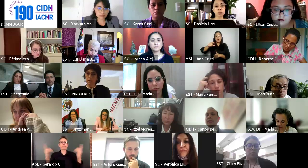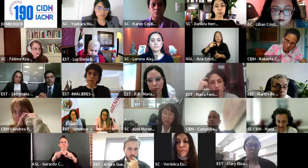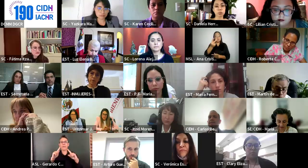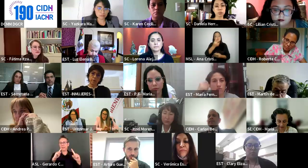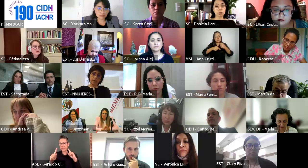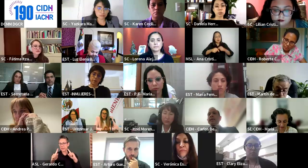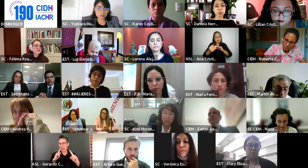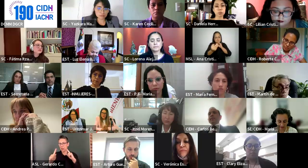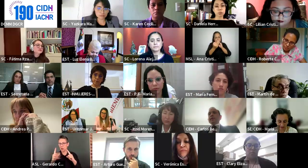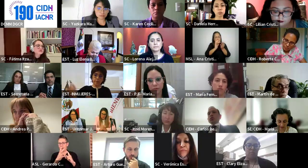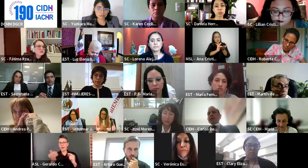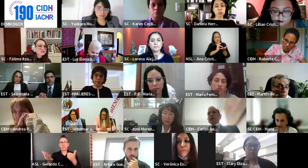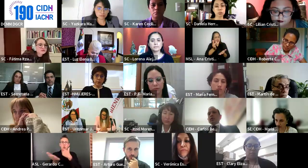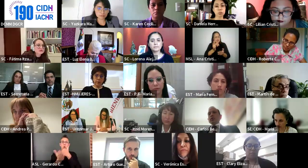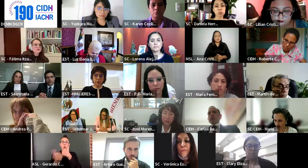esta audiencia.